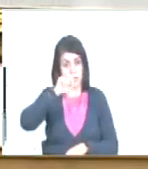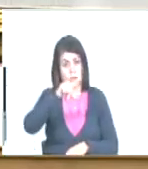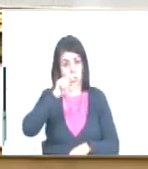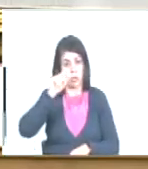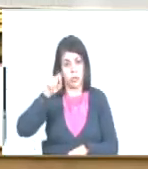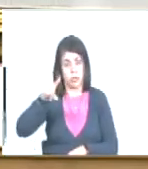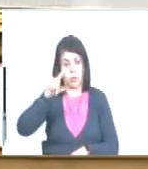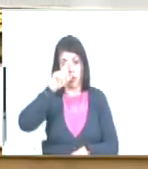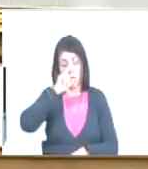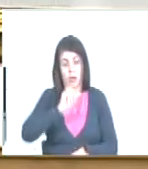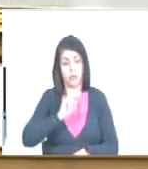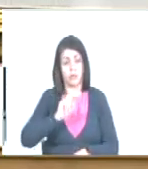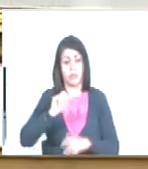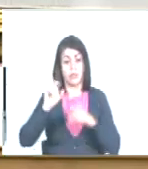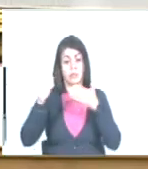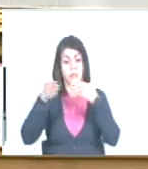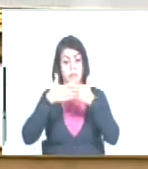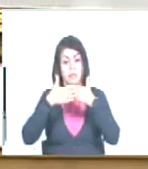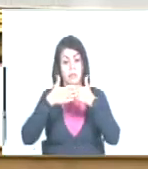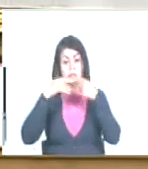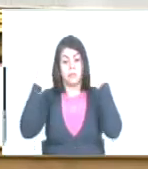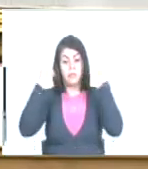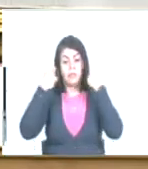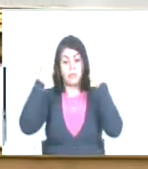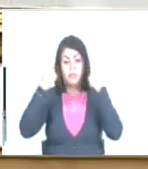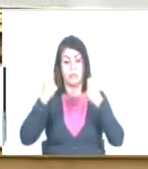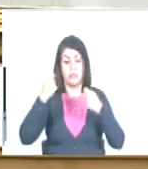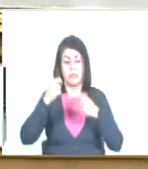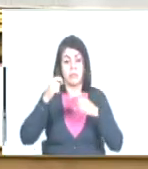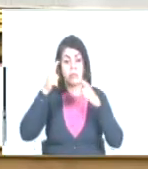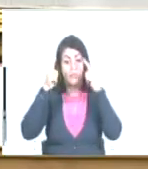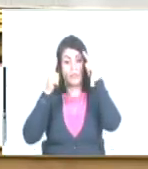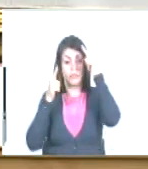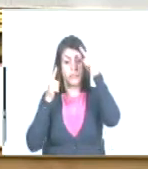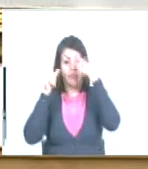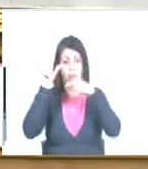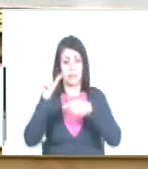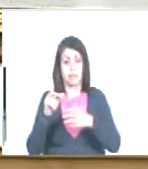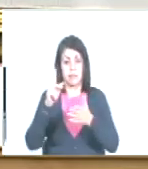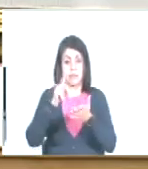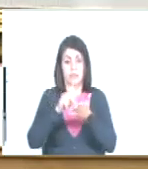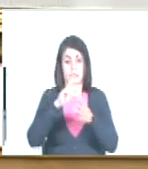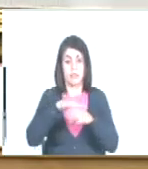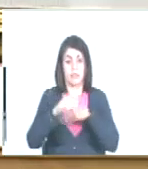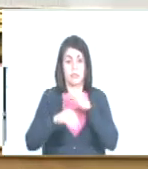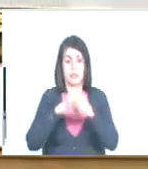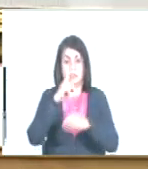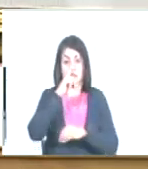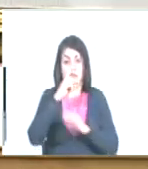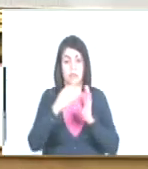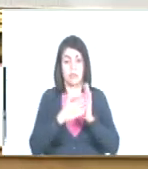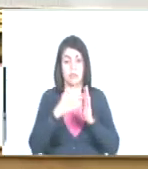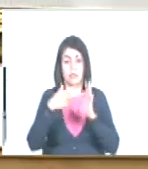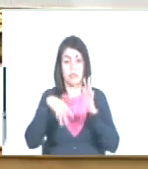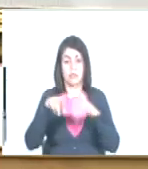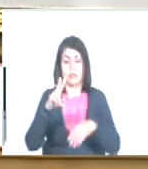el 11º aniversario del histórico cierre de campaña del comandante eterno Hugo Chávez Frías en el año 2012,